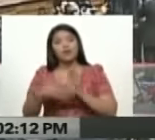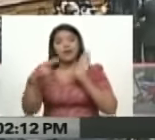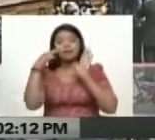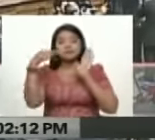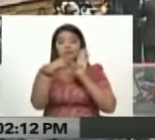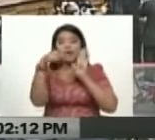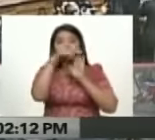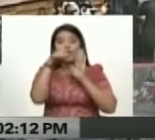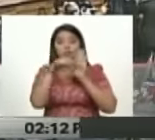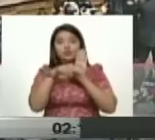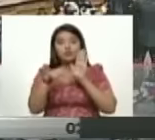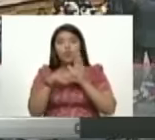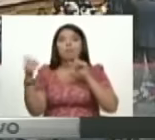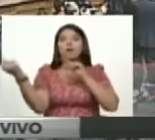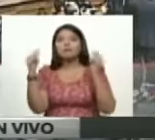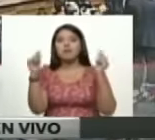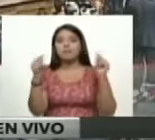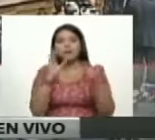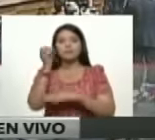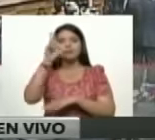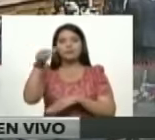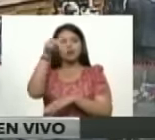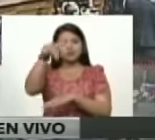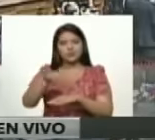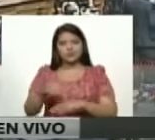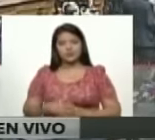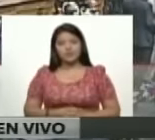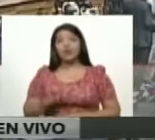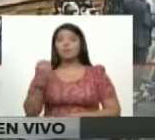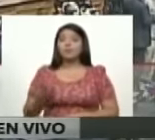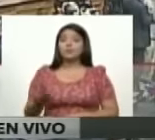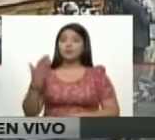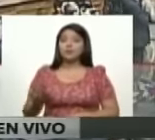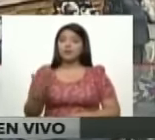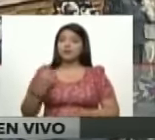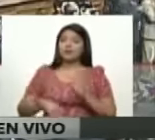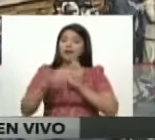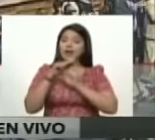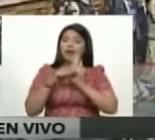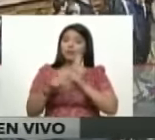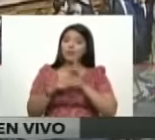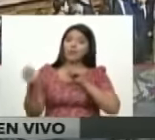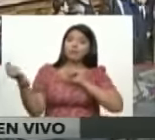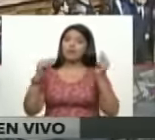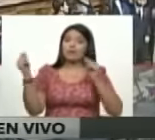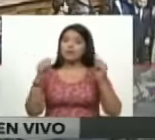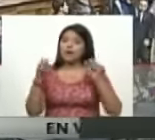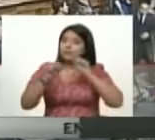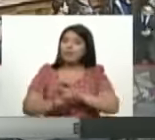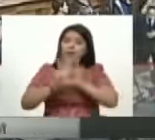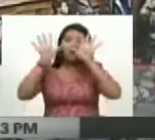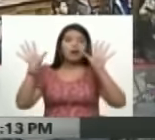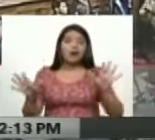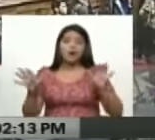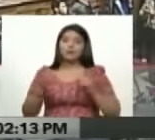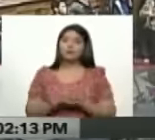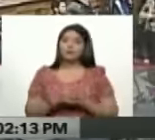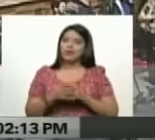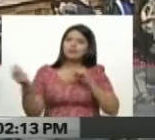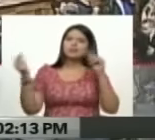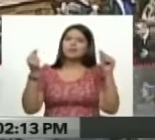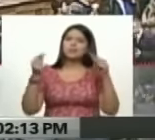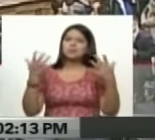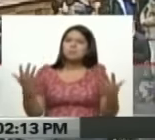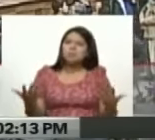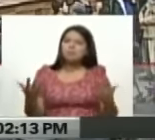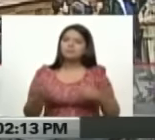de interior y debates de la Asamblea Nacional. Es importante destacar que el reglamento de interior y debates es muy claro. El reglamento de interior establece que